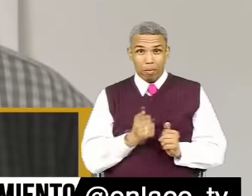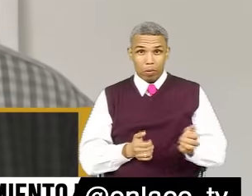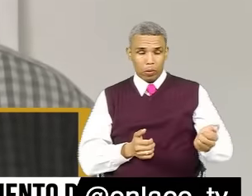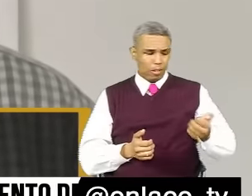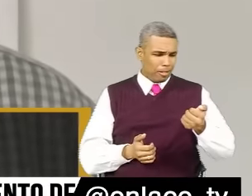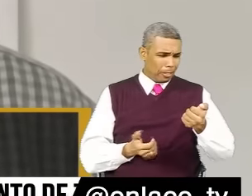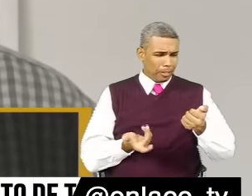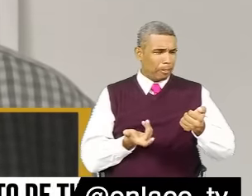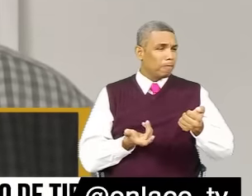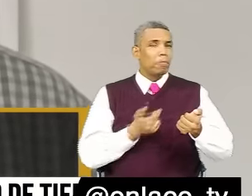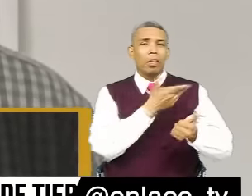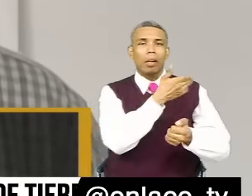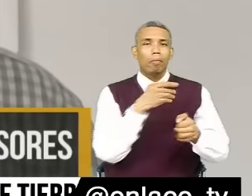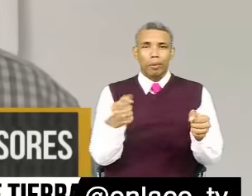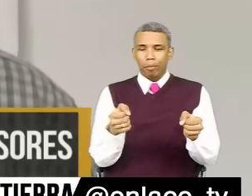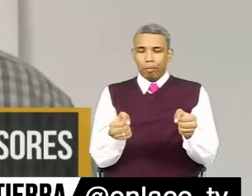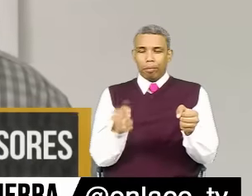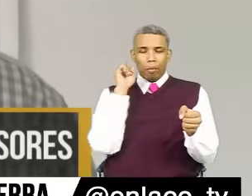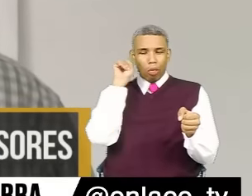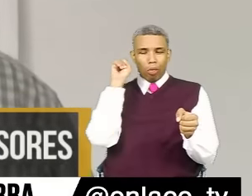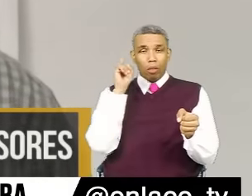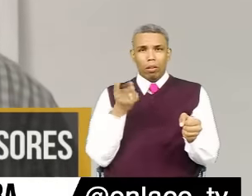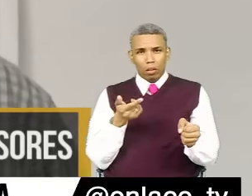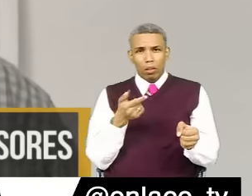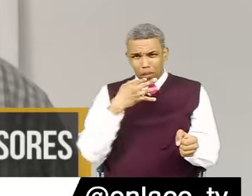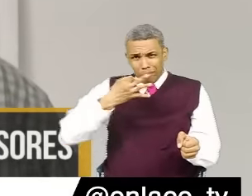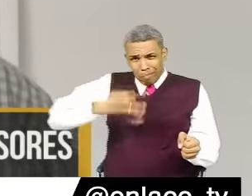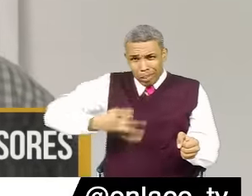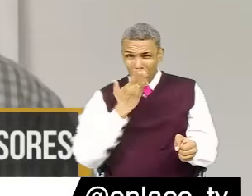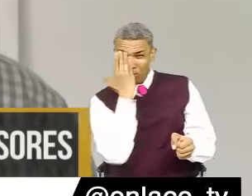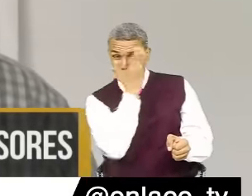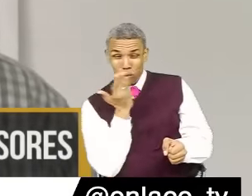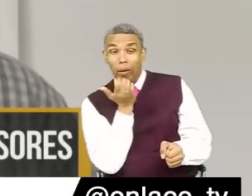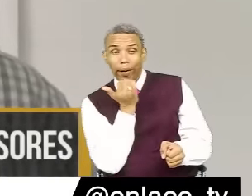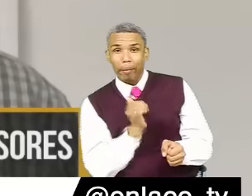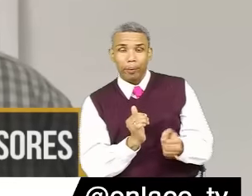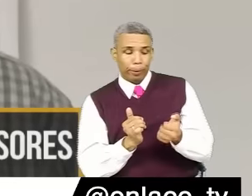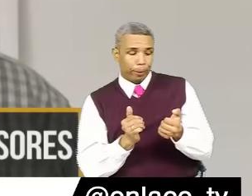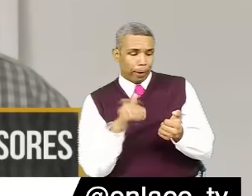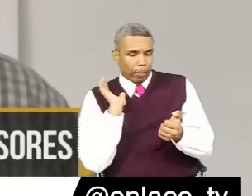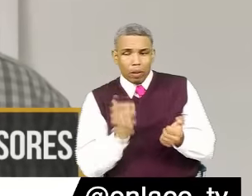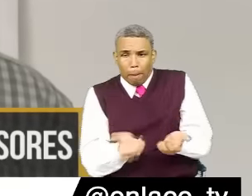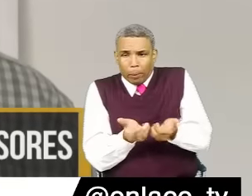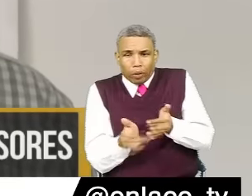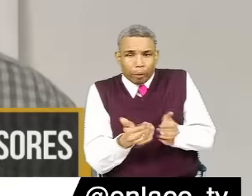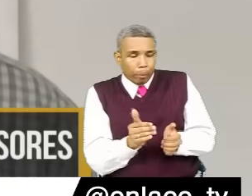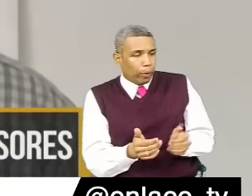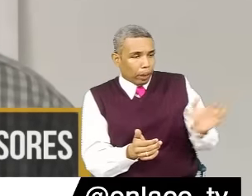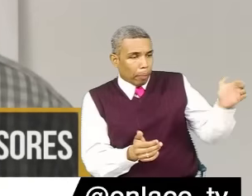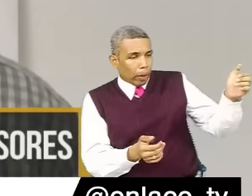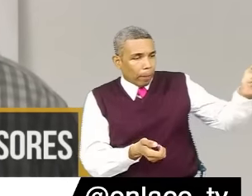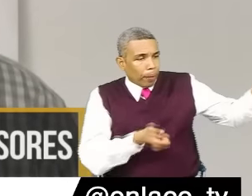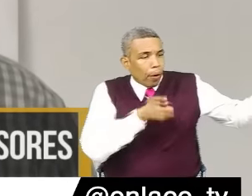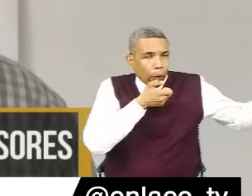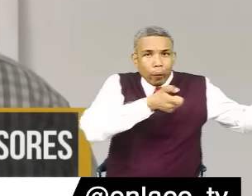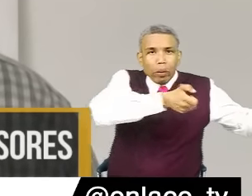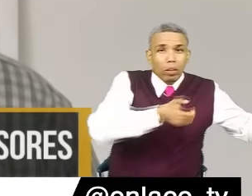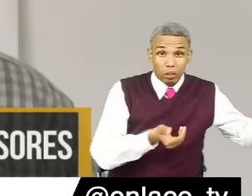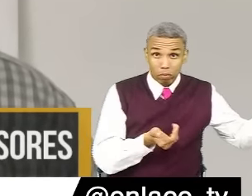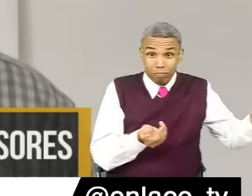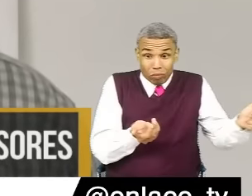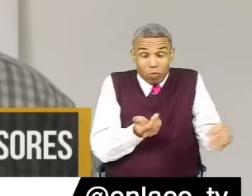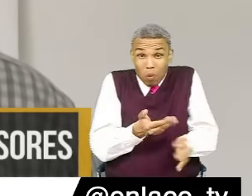como lo estamos haciendo, la prueba no es válida dentro del proceso, del debido